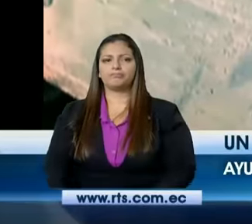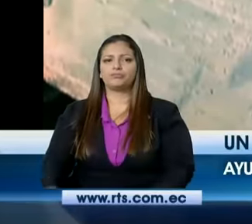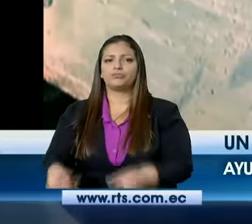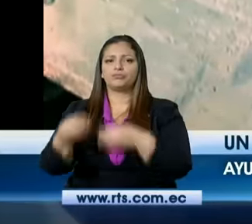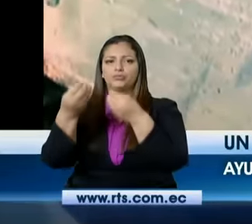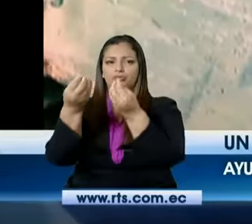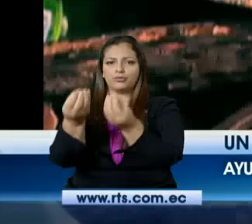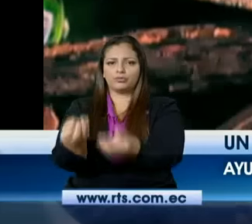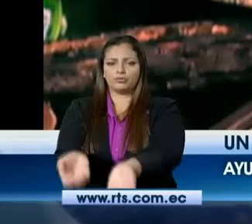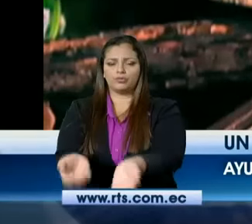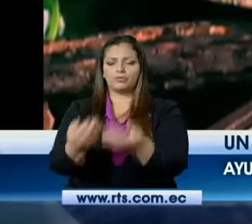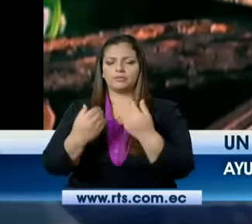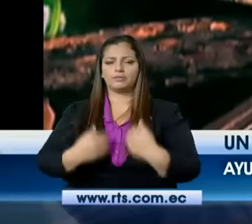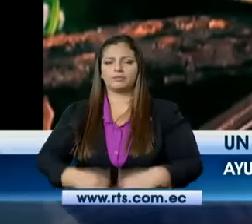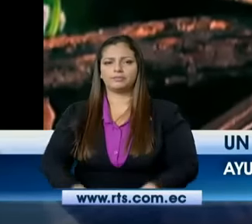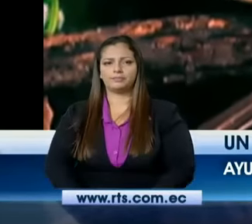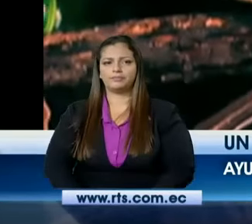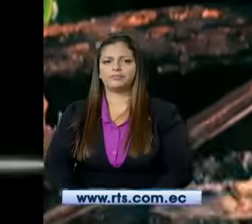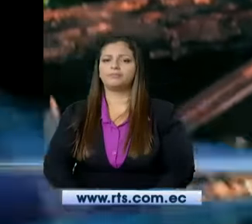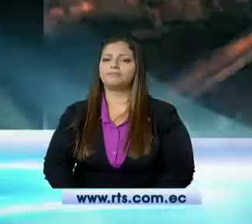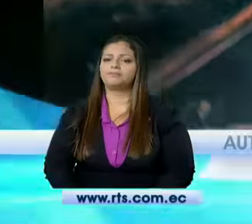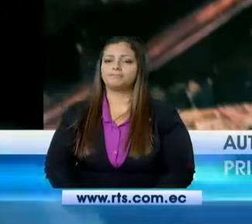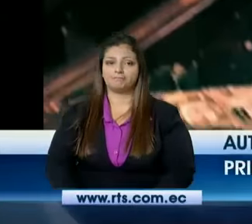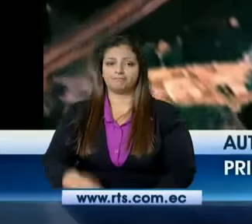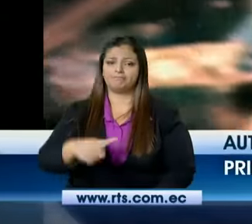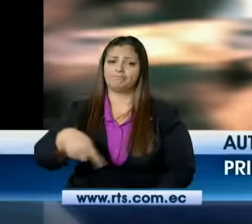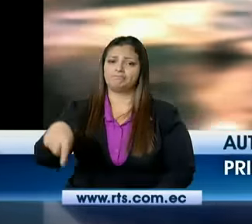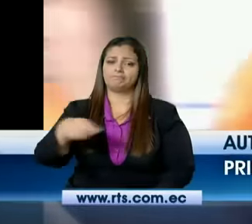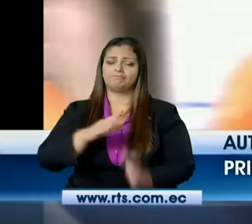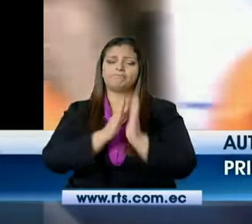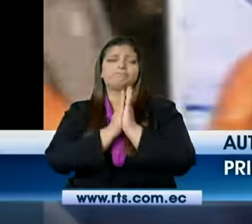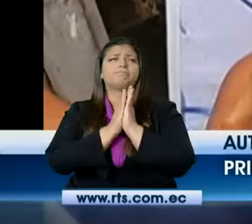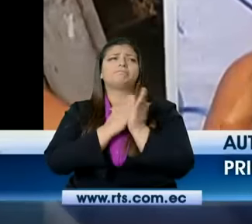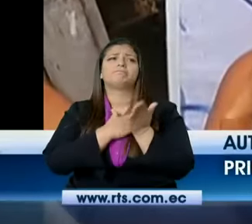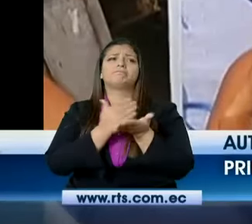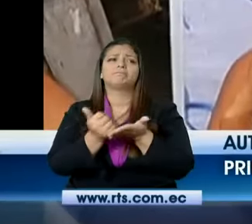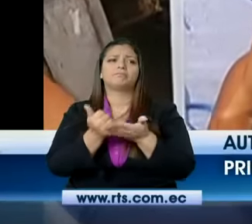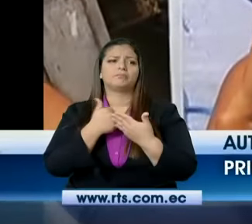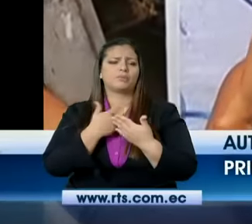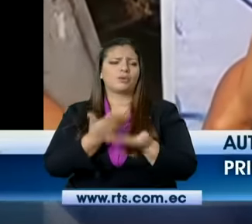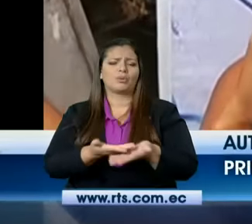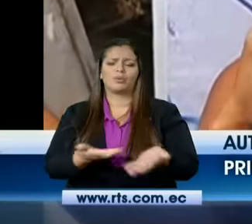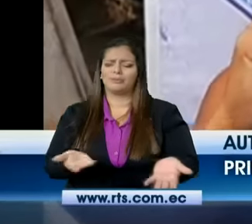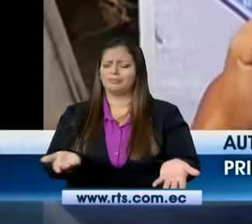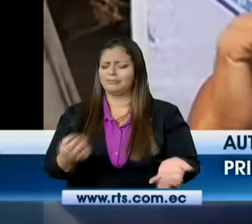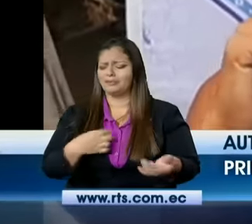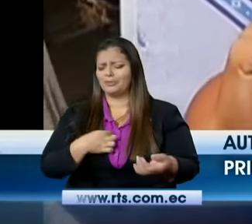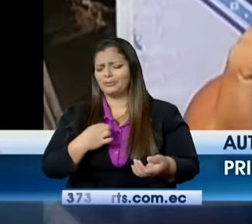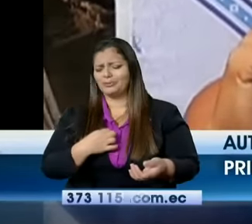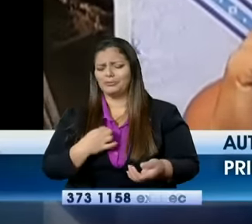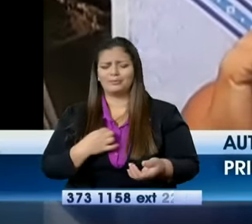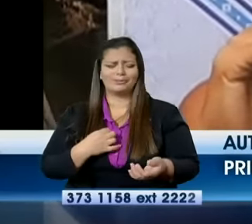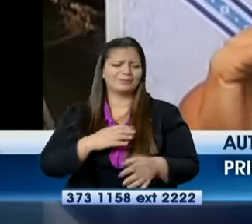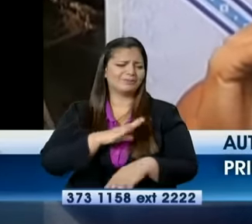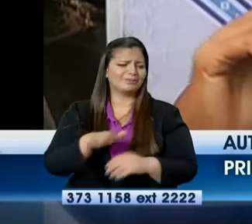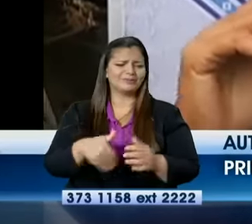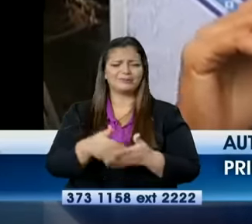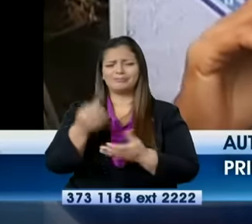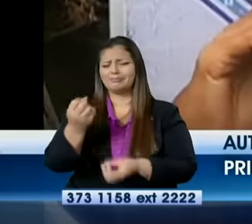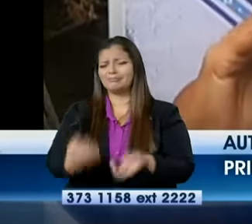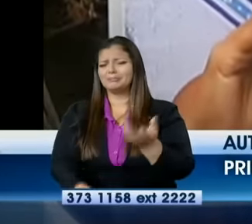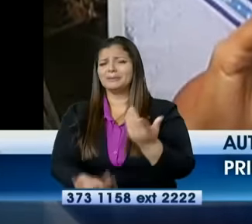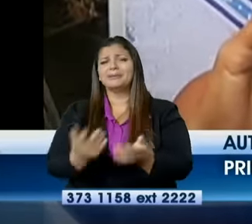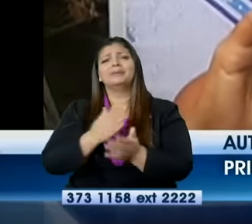un suceso que jamás imaginaron ocurriría. Nada, toda la ropa de los bebés, todo se ha quemado, queremos que nos